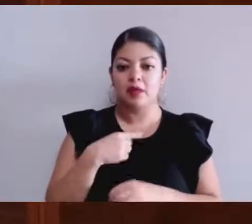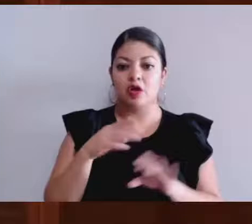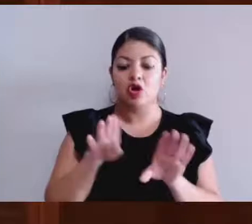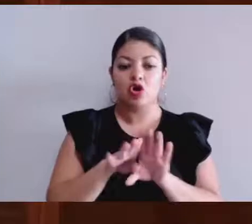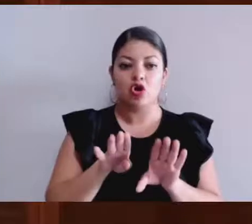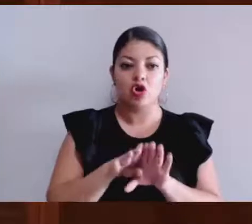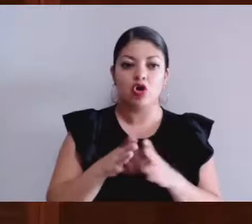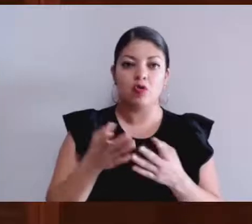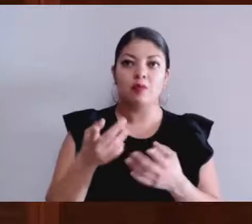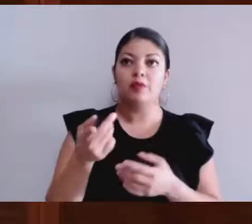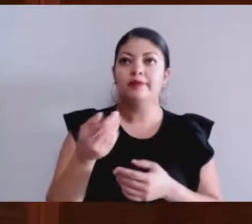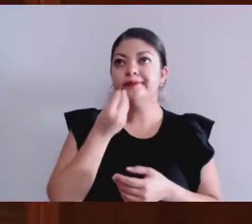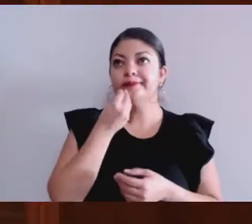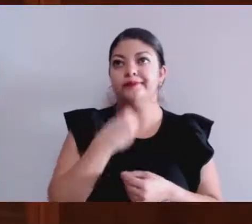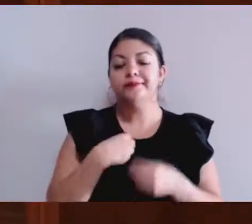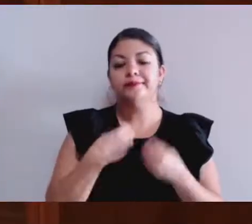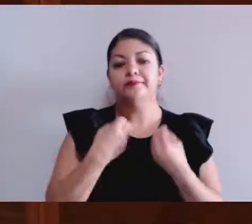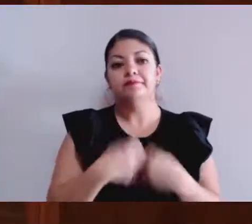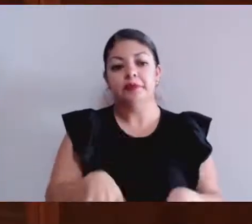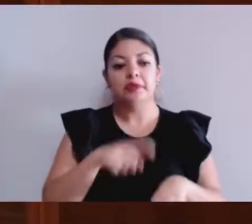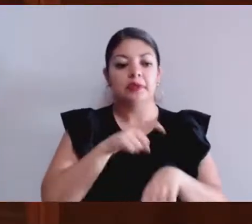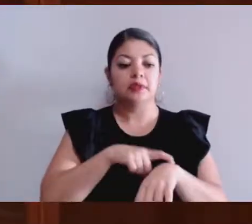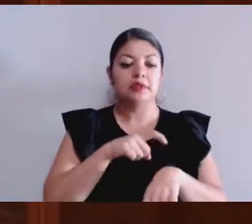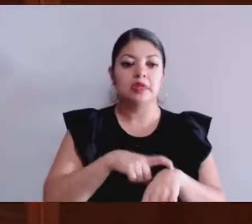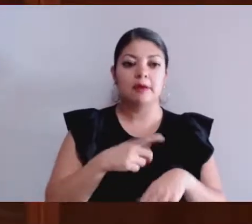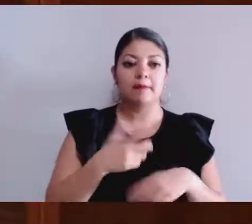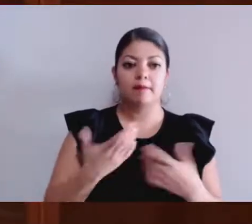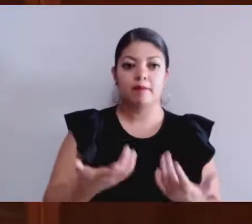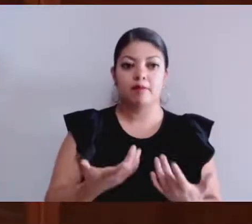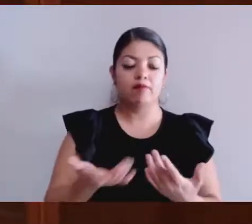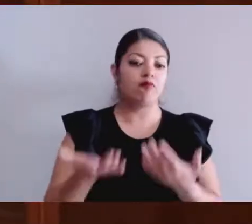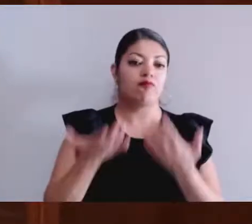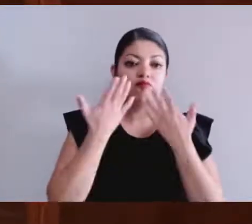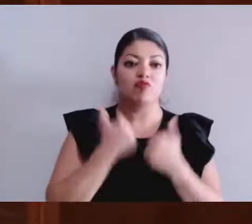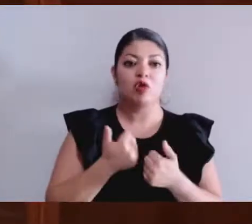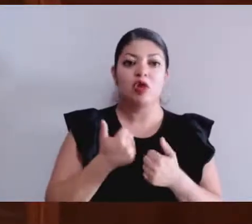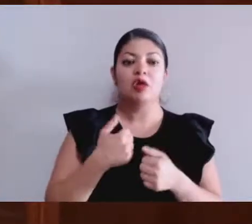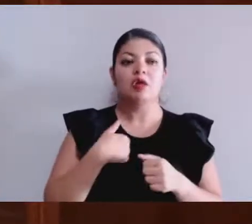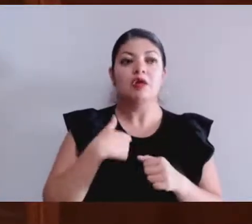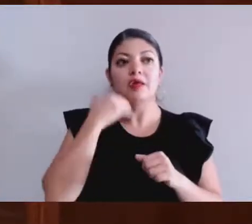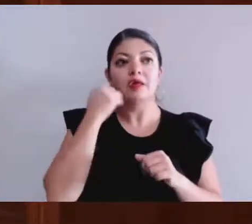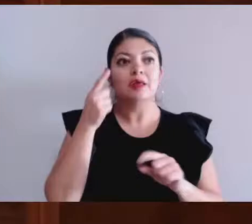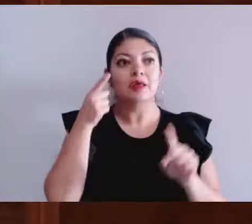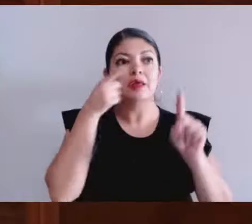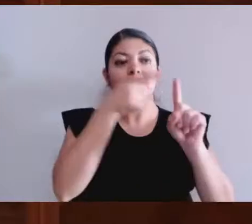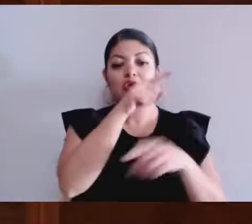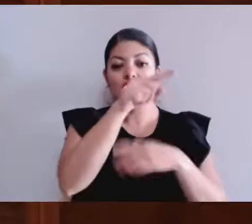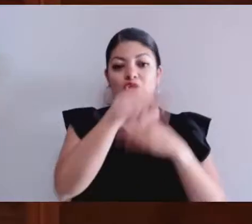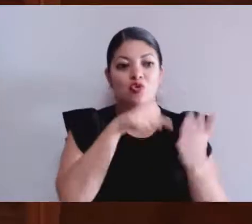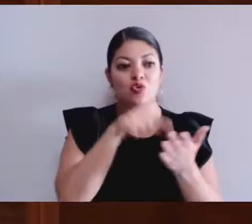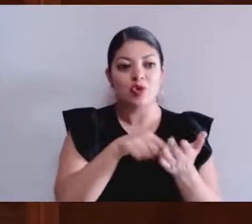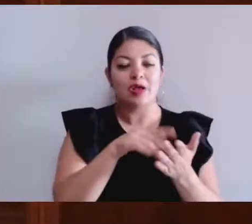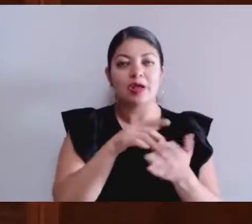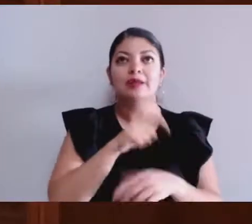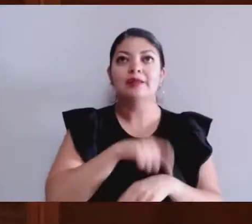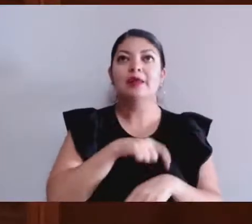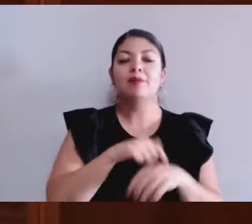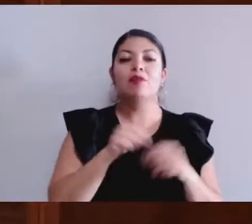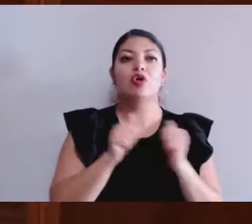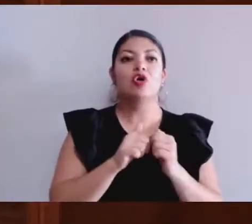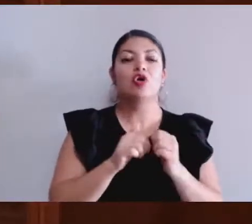entretiene, se les hace perder el tiempo y no llegan a su destino en el tiempo que habían